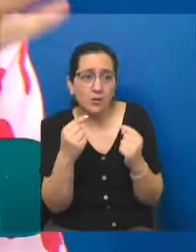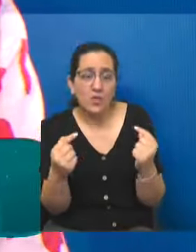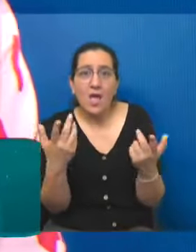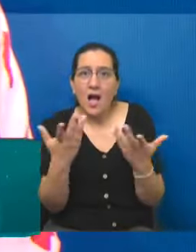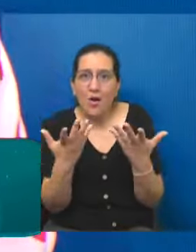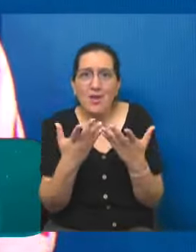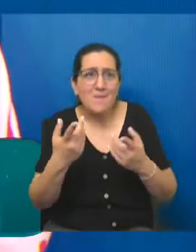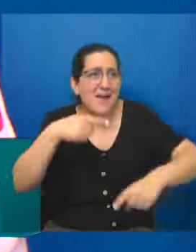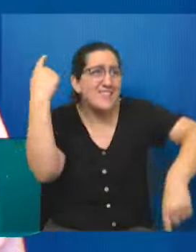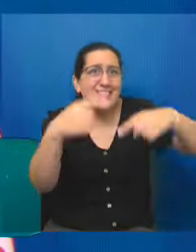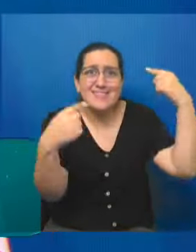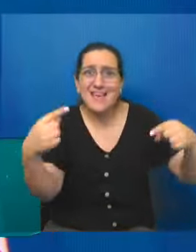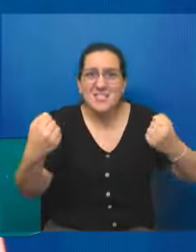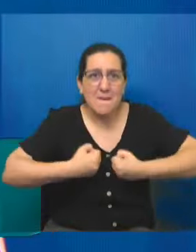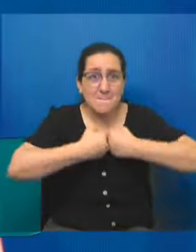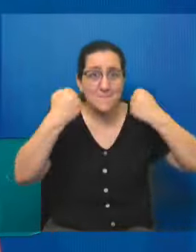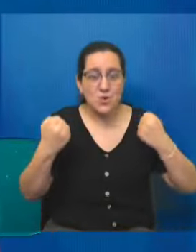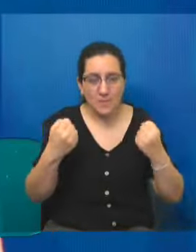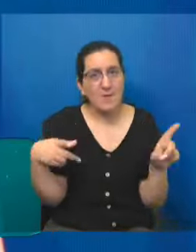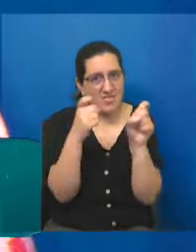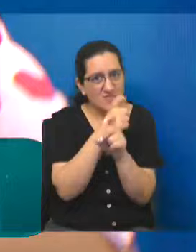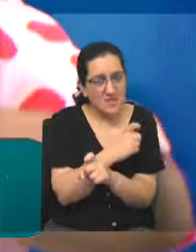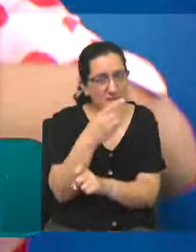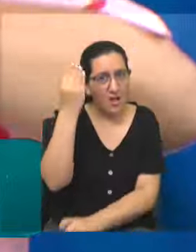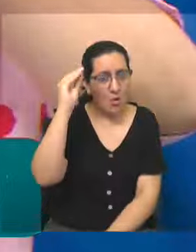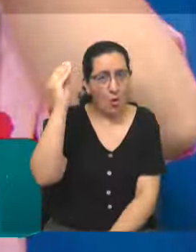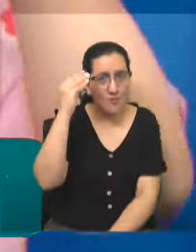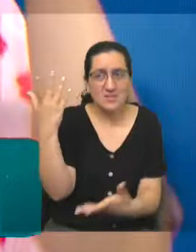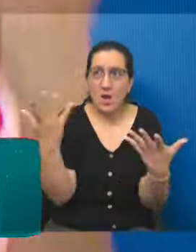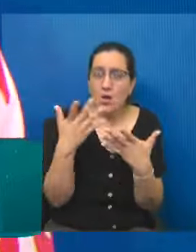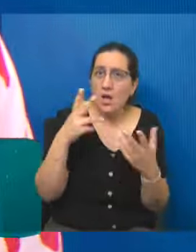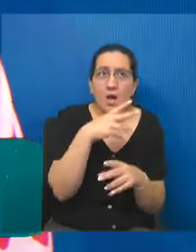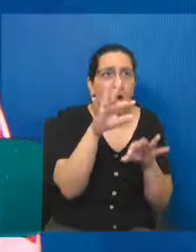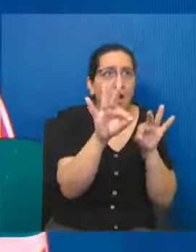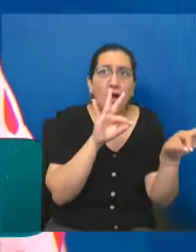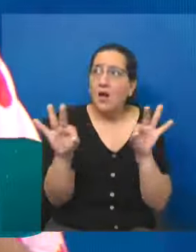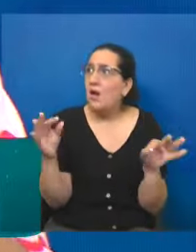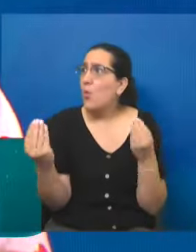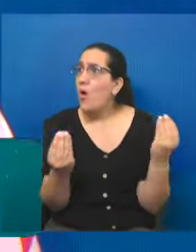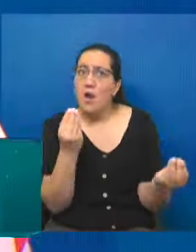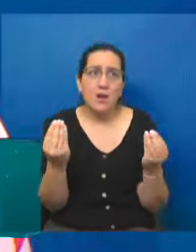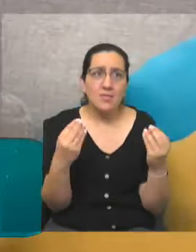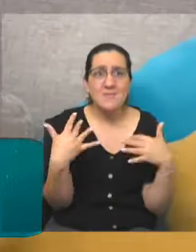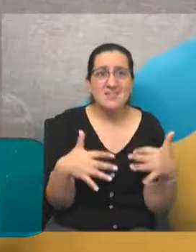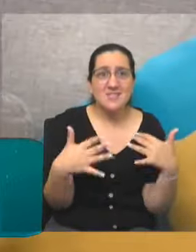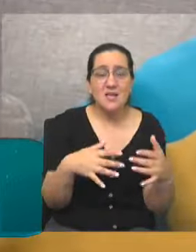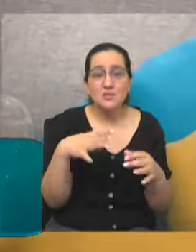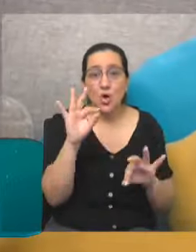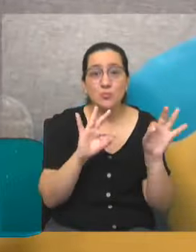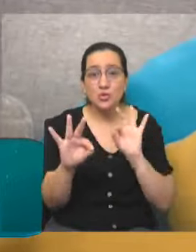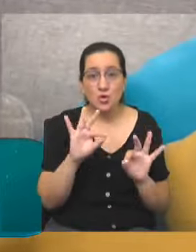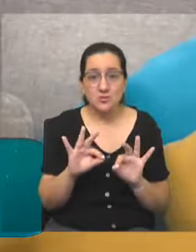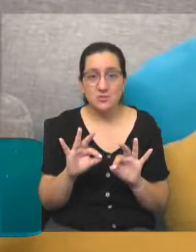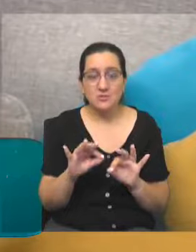hay un abanico infinito. Sí. ¿No es más difícil para los chiquilines y para las chiquilinas que haya tantas más opciones a esa edad?